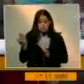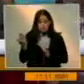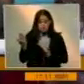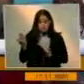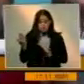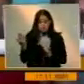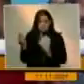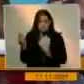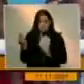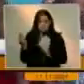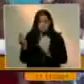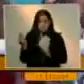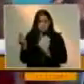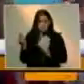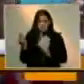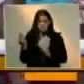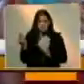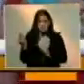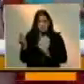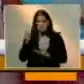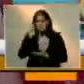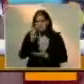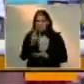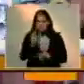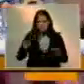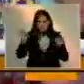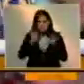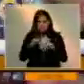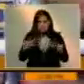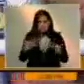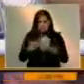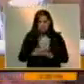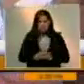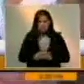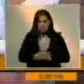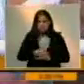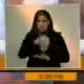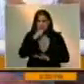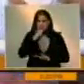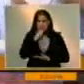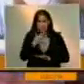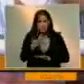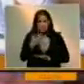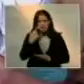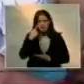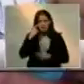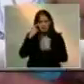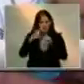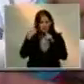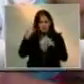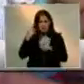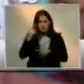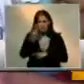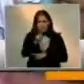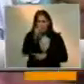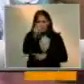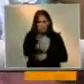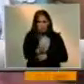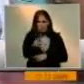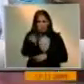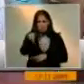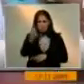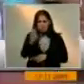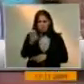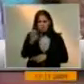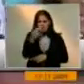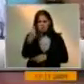¿Y no viste quiénes eran? ¿No pudiste nada? O sea, no identifiqué, creo que fue el señor Peña. ¿No sale